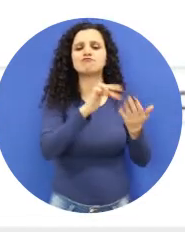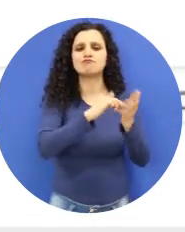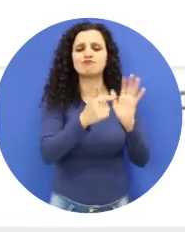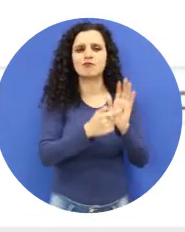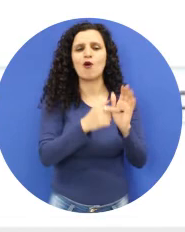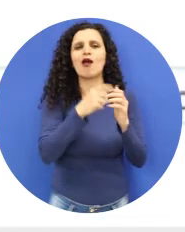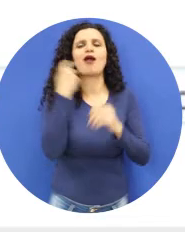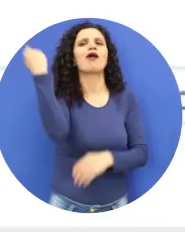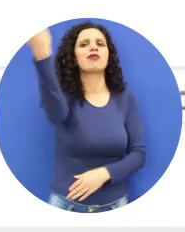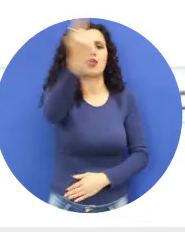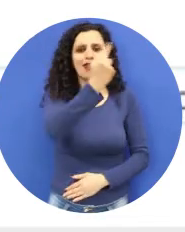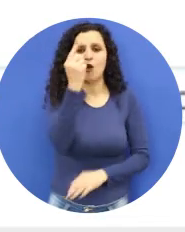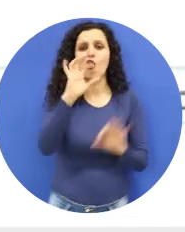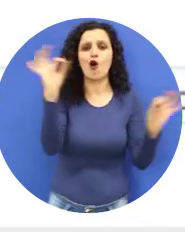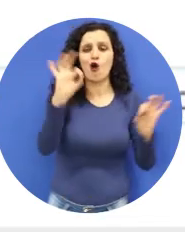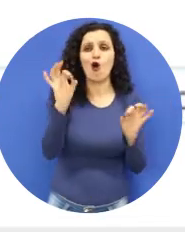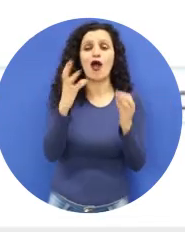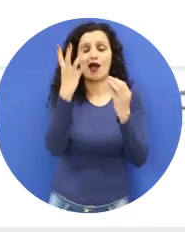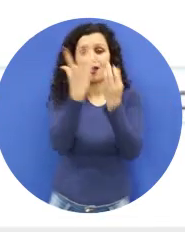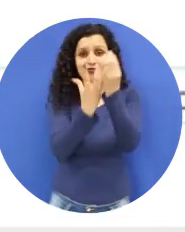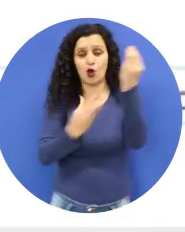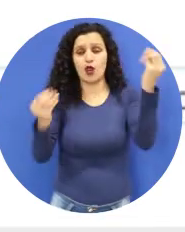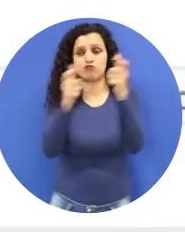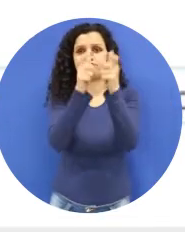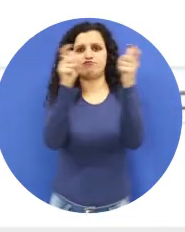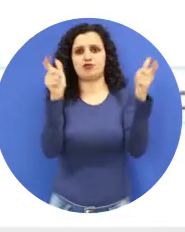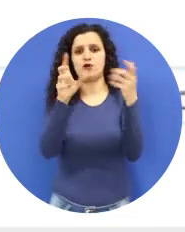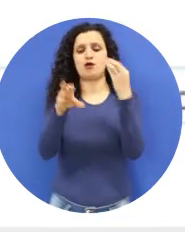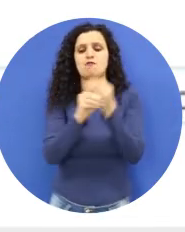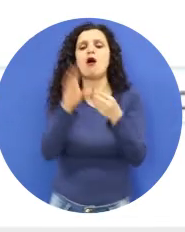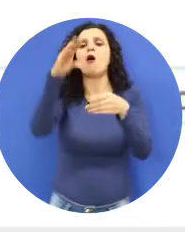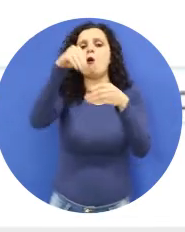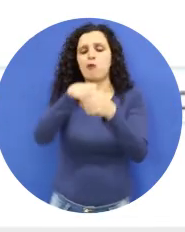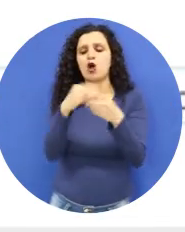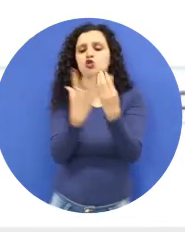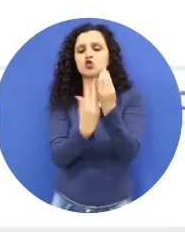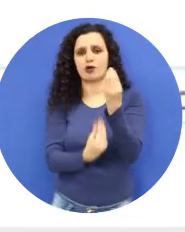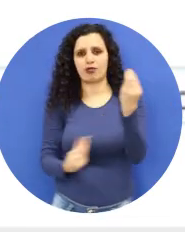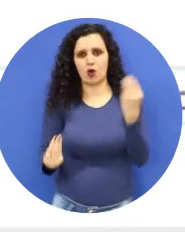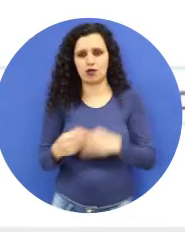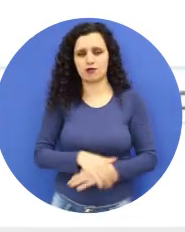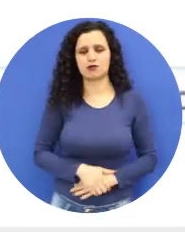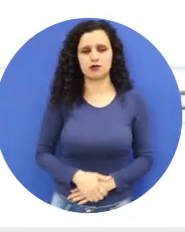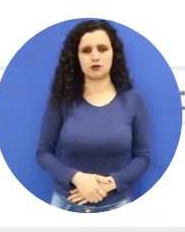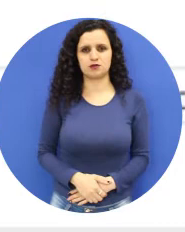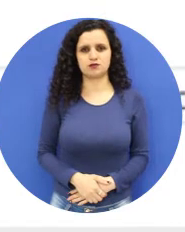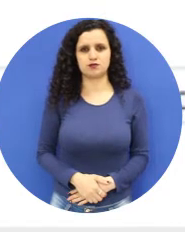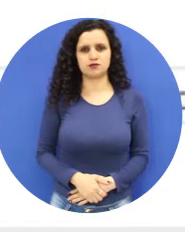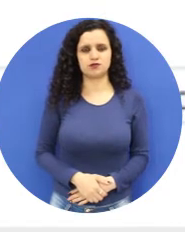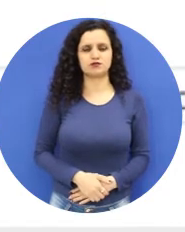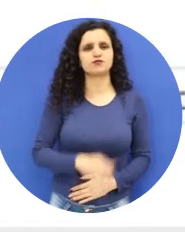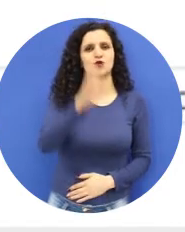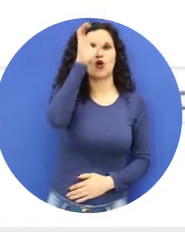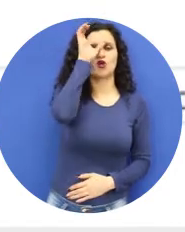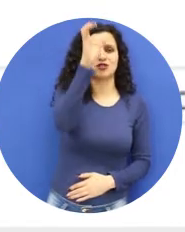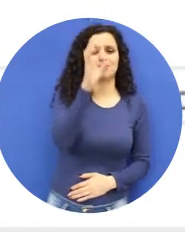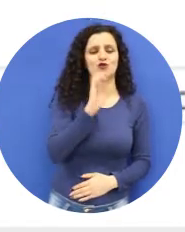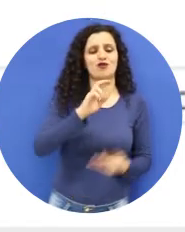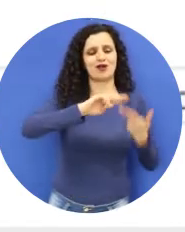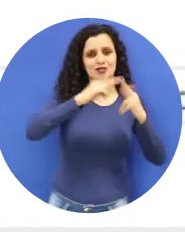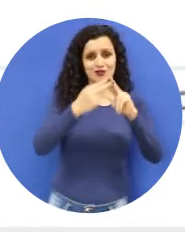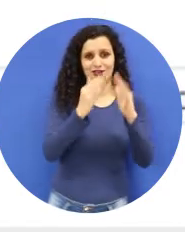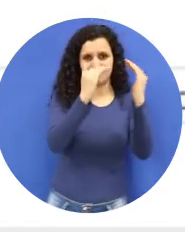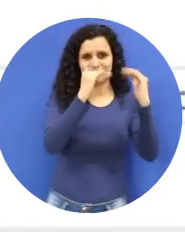referencia a una generalidad o metacategoría y puede contener unas subcategorías. Concepto